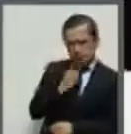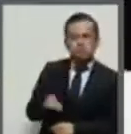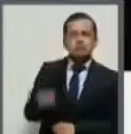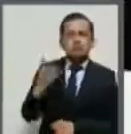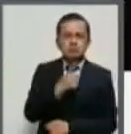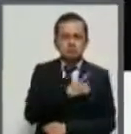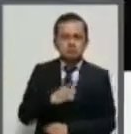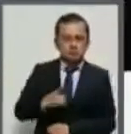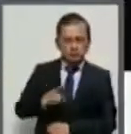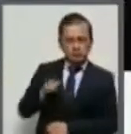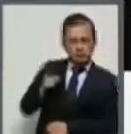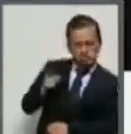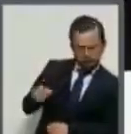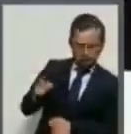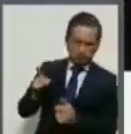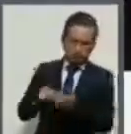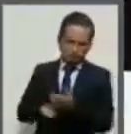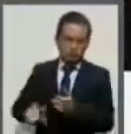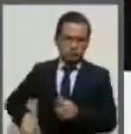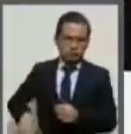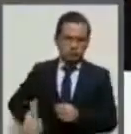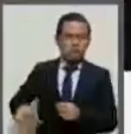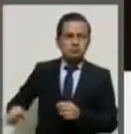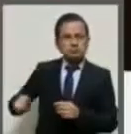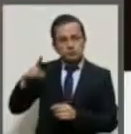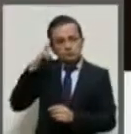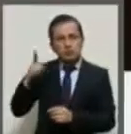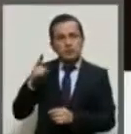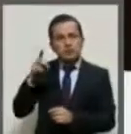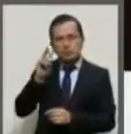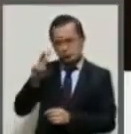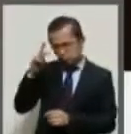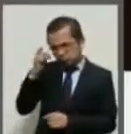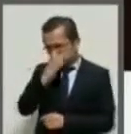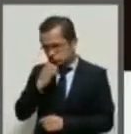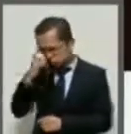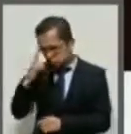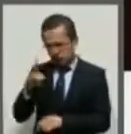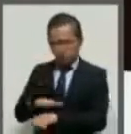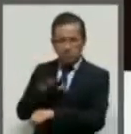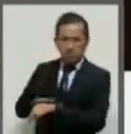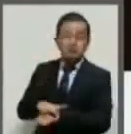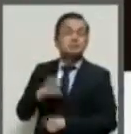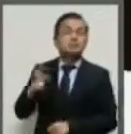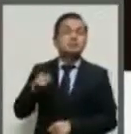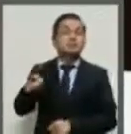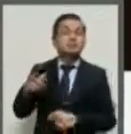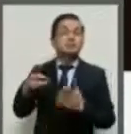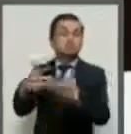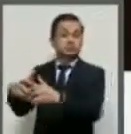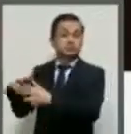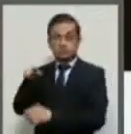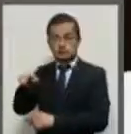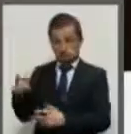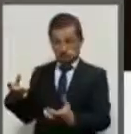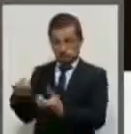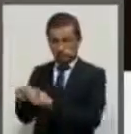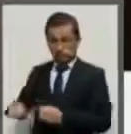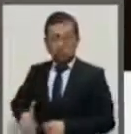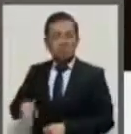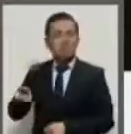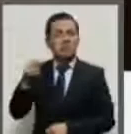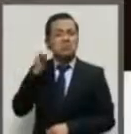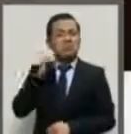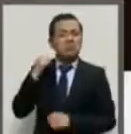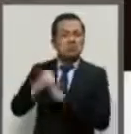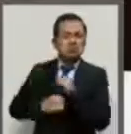de las empresas productivas del Estado, que durante décadas fueron la gallina de los huevos de oro y terminaron